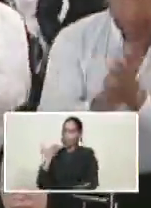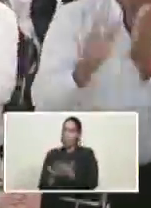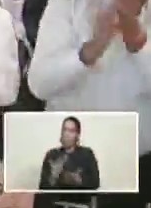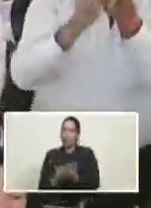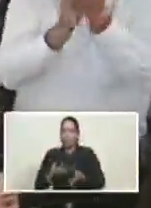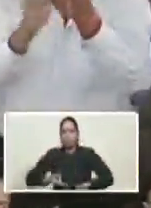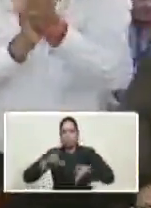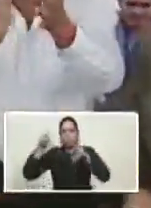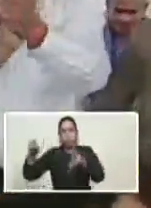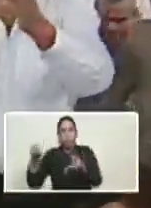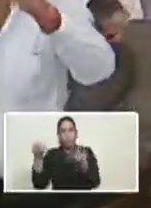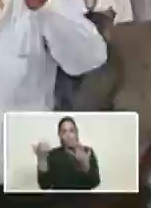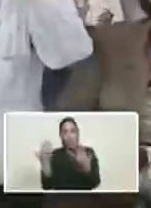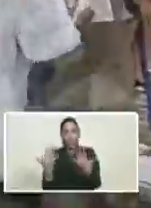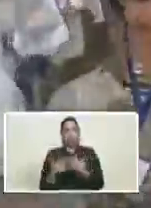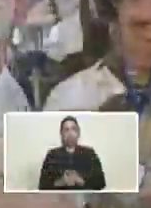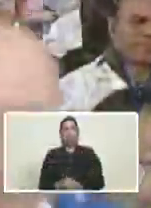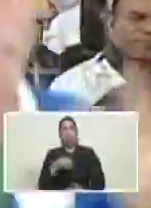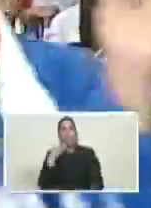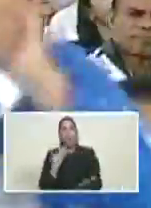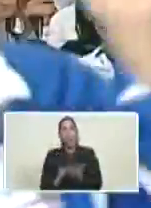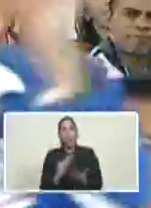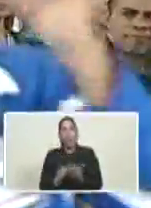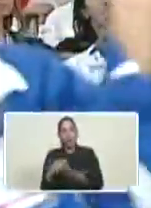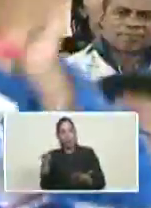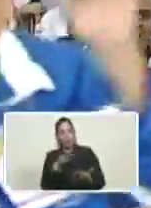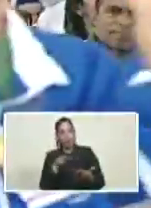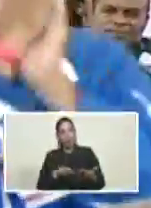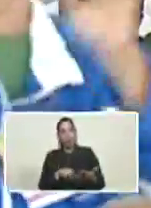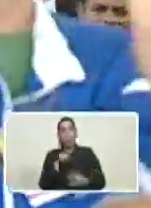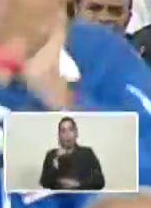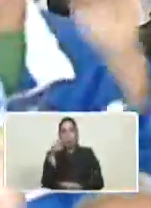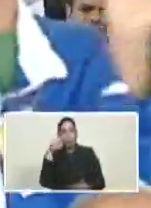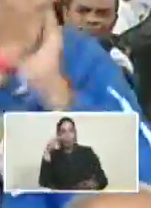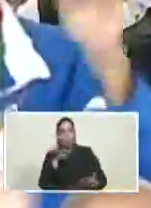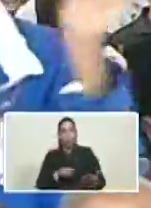en sus manos estas propuestas leídas para que usted las lleve.